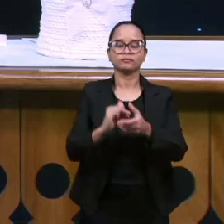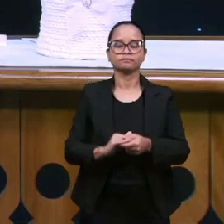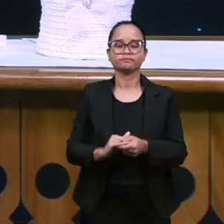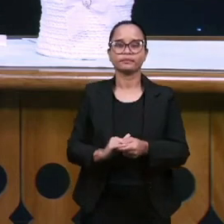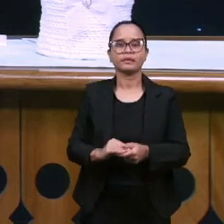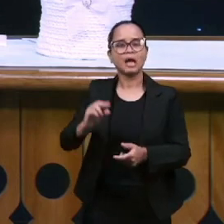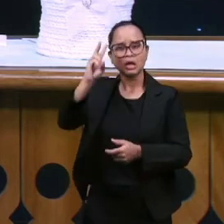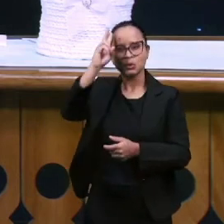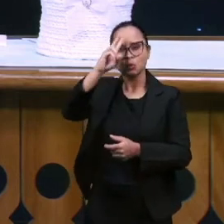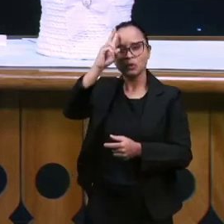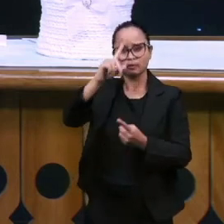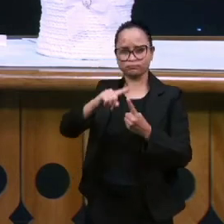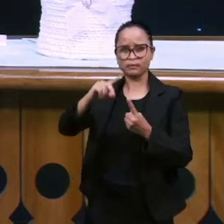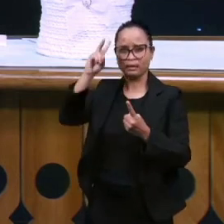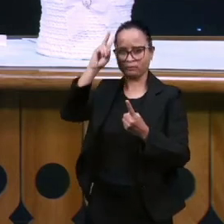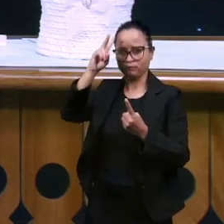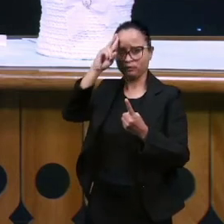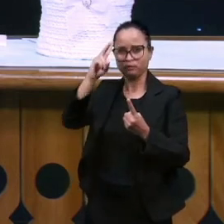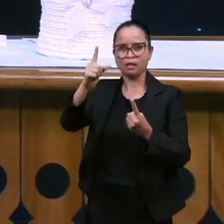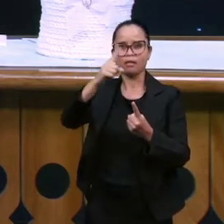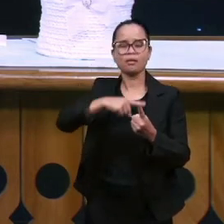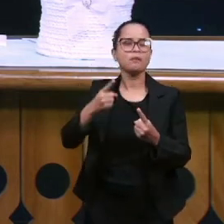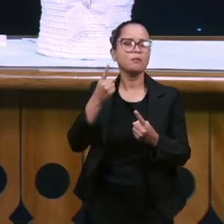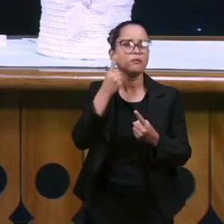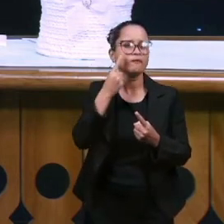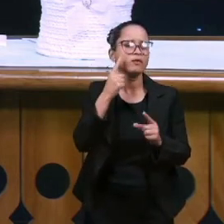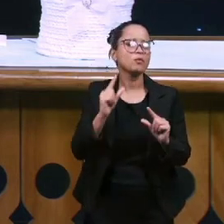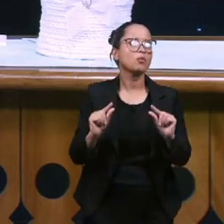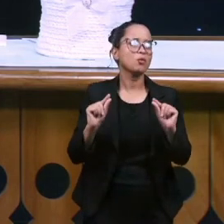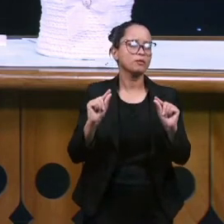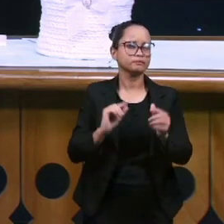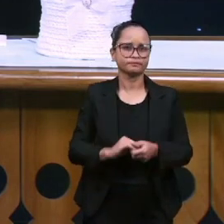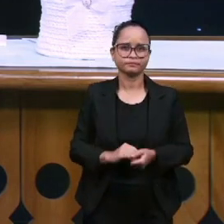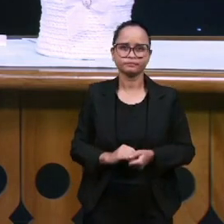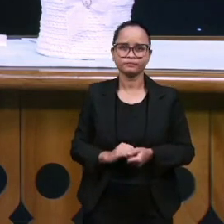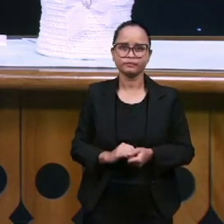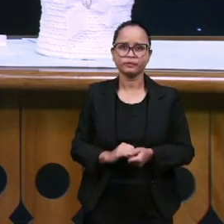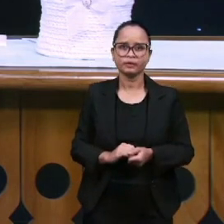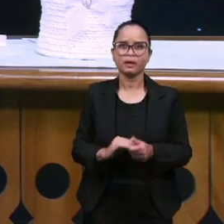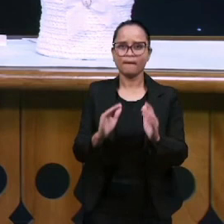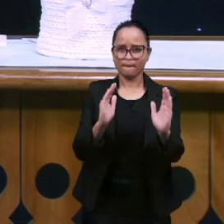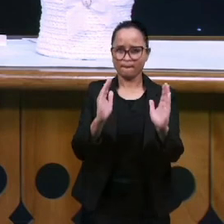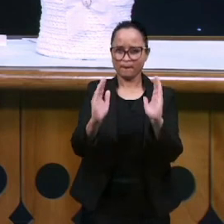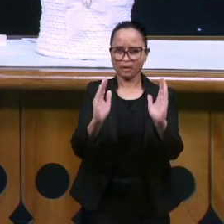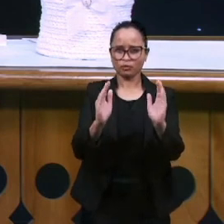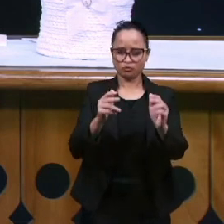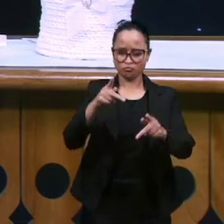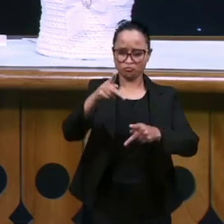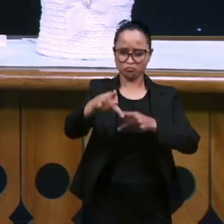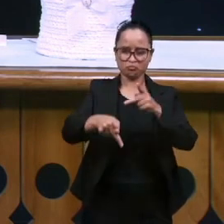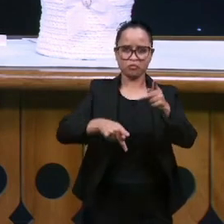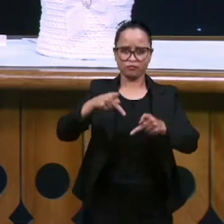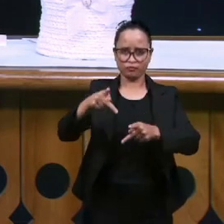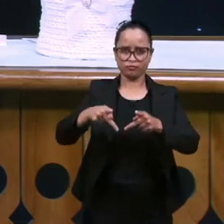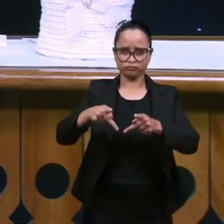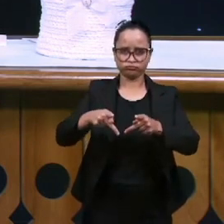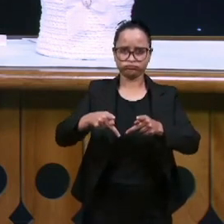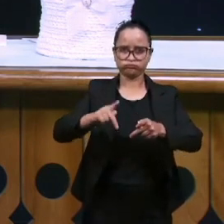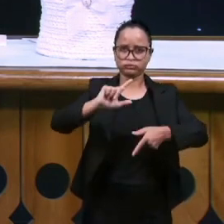histórico, nosotros vamos a ver un momento en el que el pueblo de Israel salió de